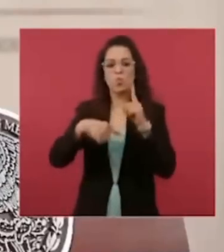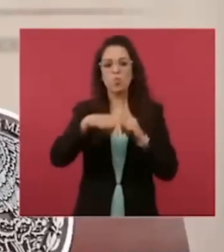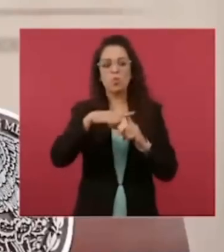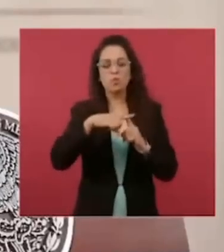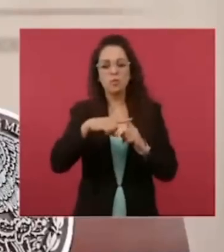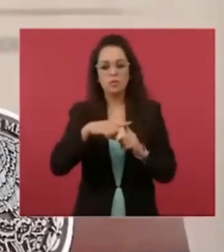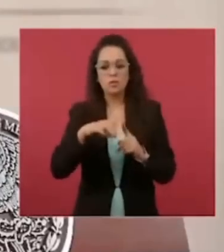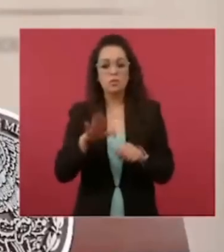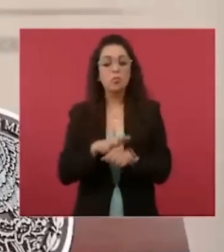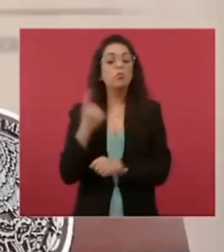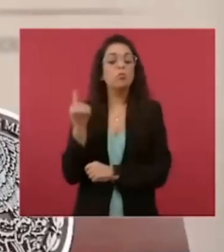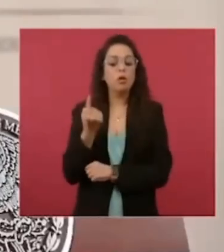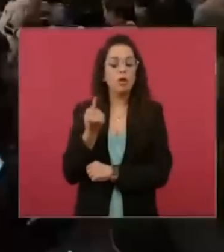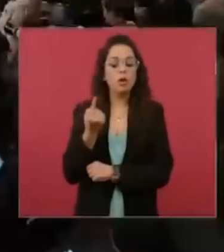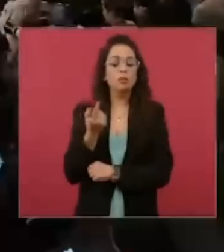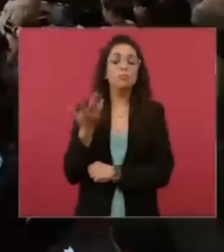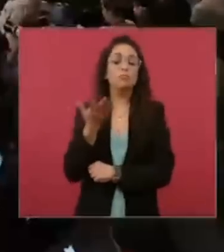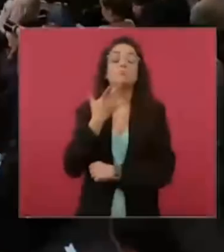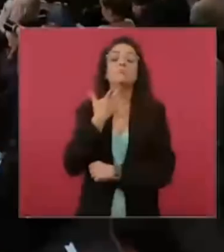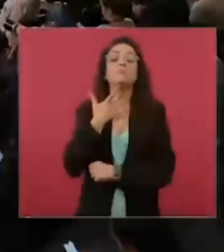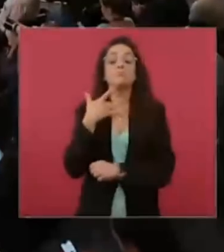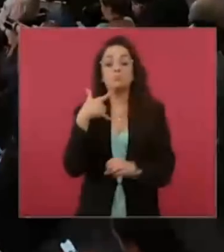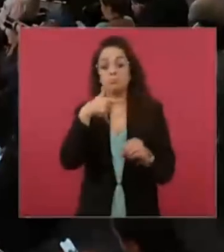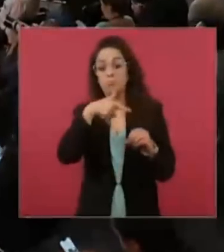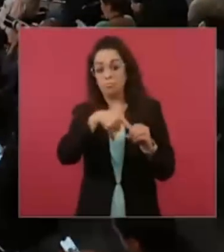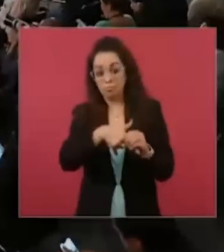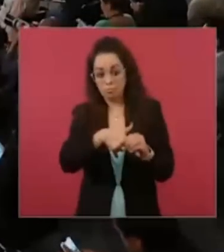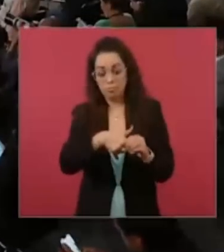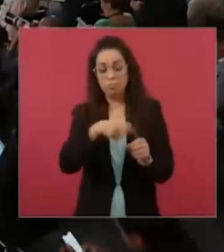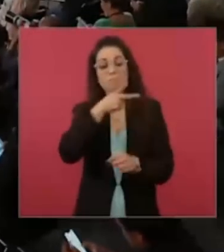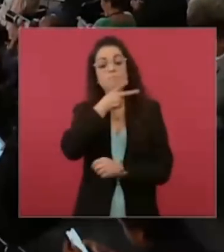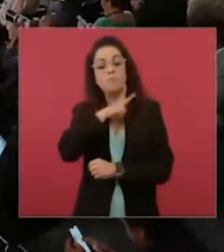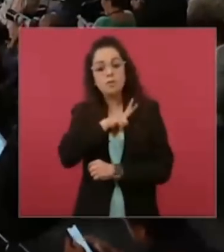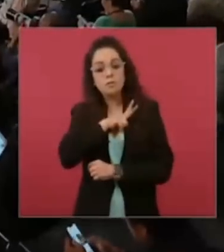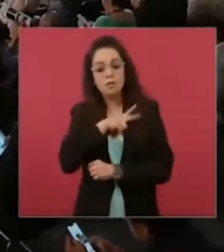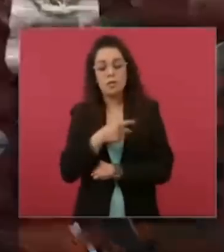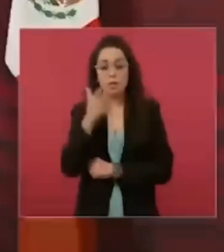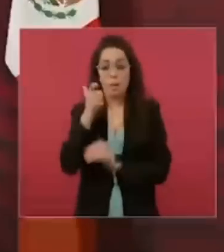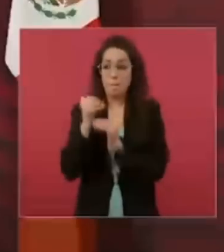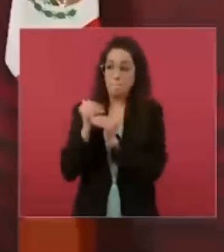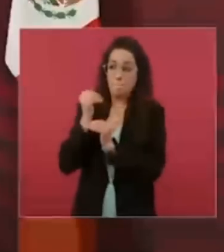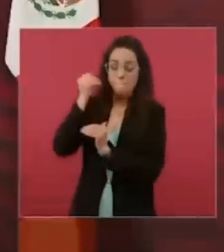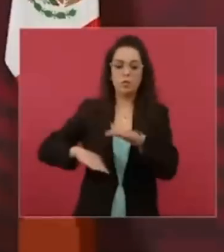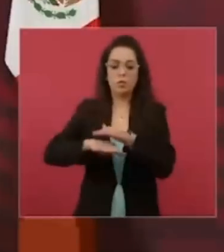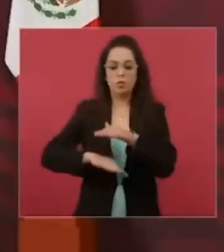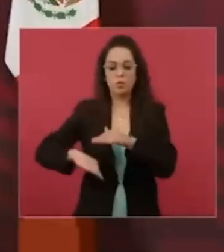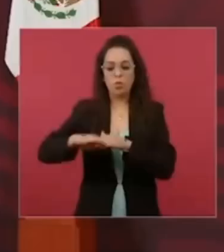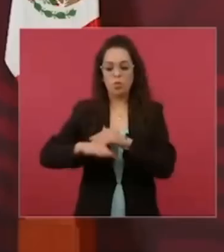dije, hay un acoso de la Fiscalía del Estado que está en manos del PRI y el